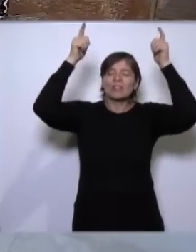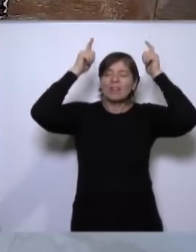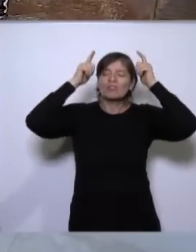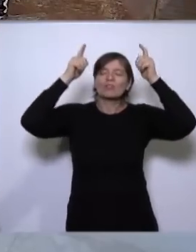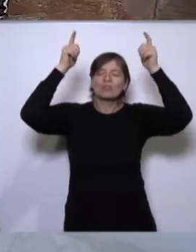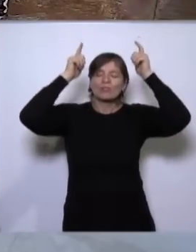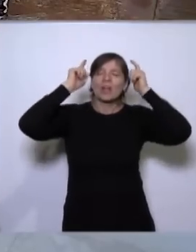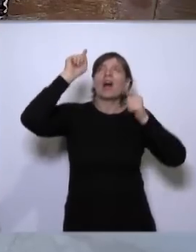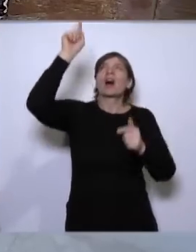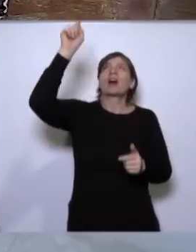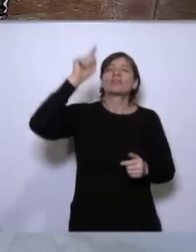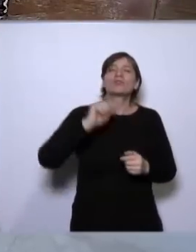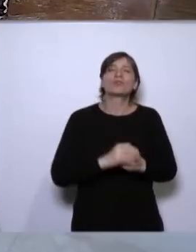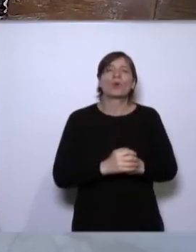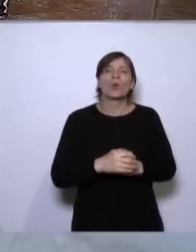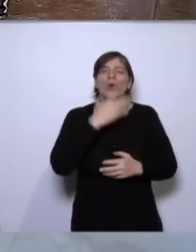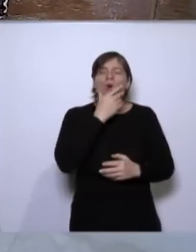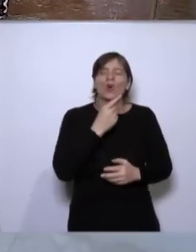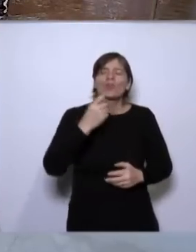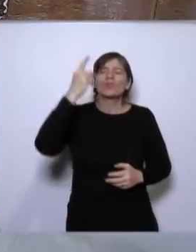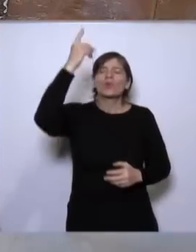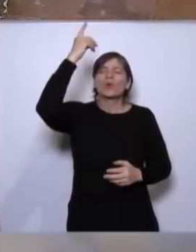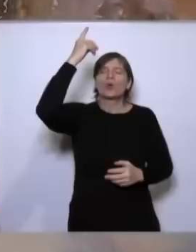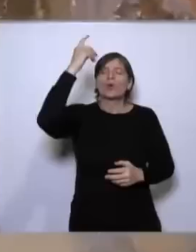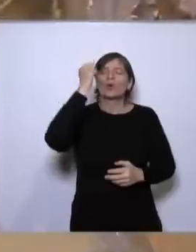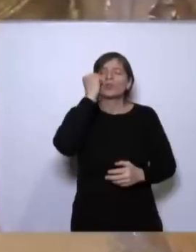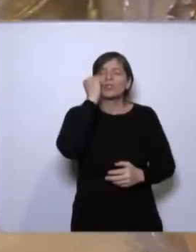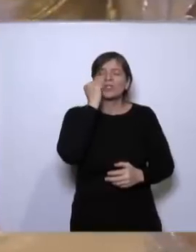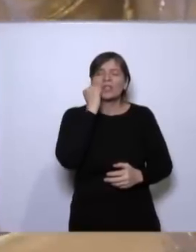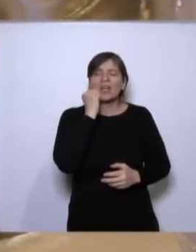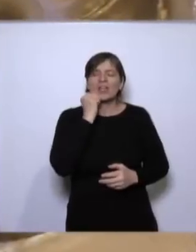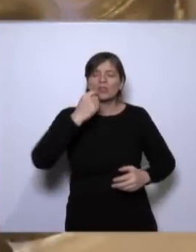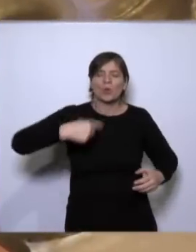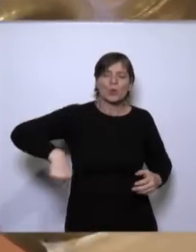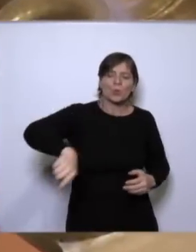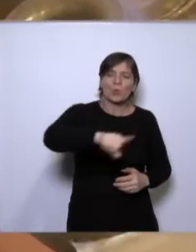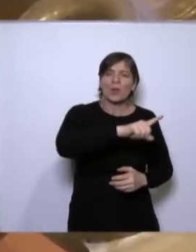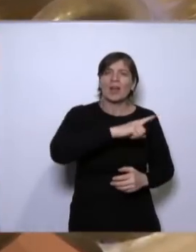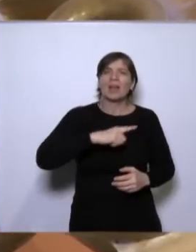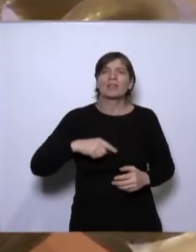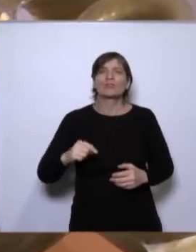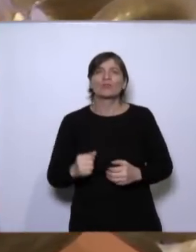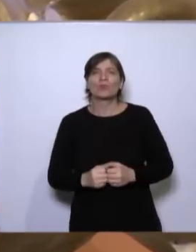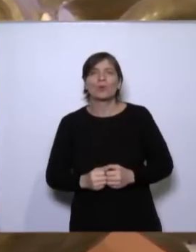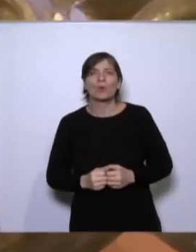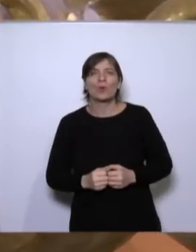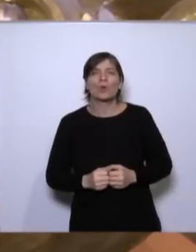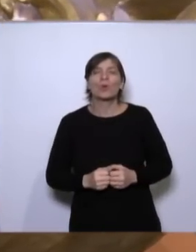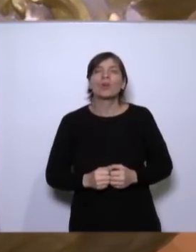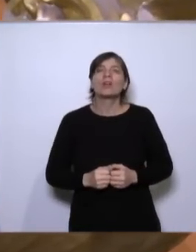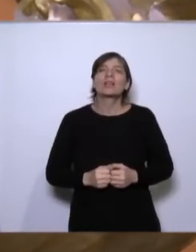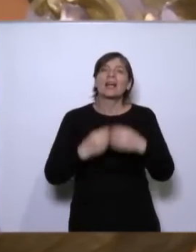Santo, santo, santo, Dios y Señor